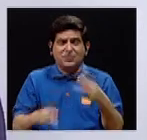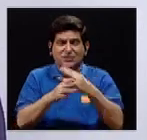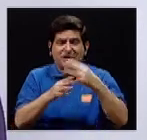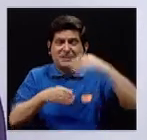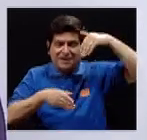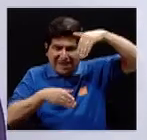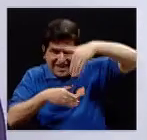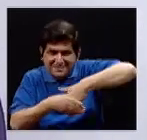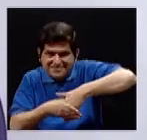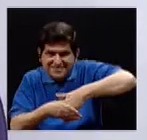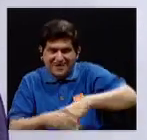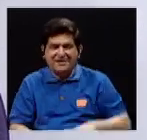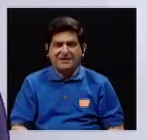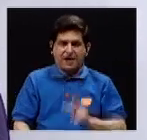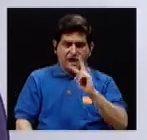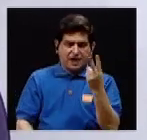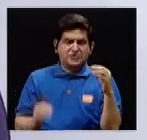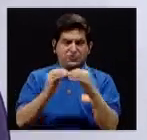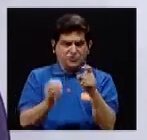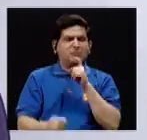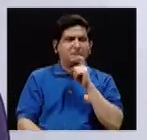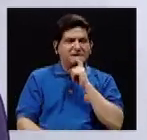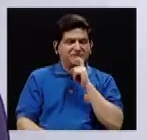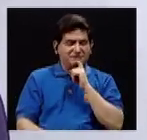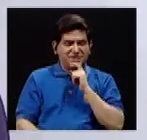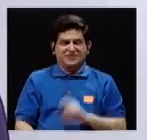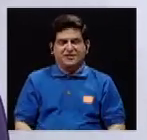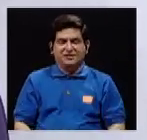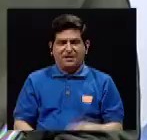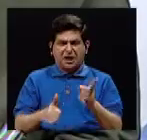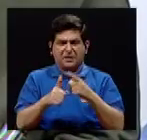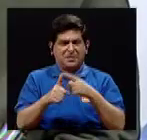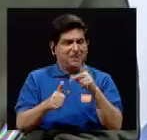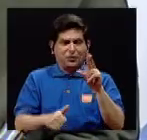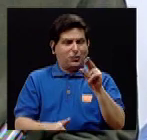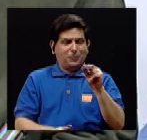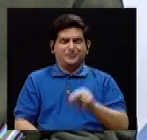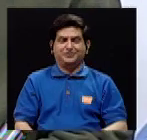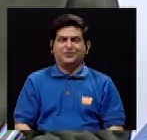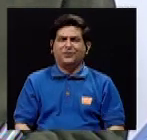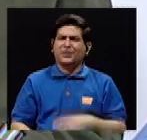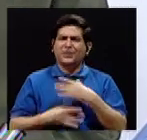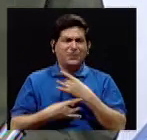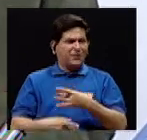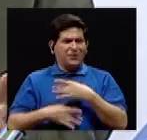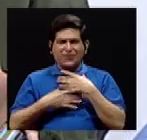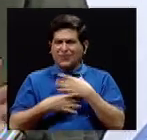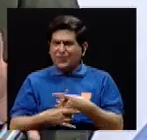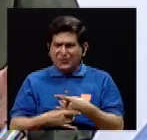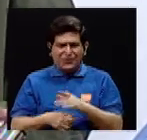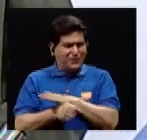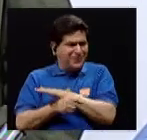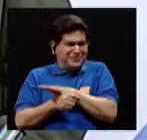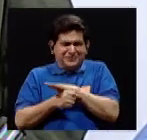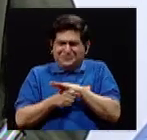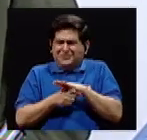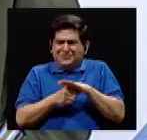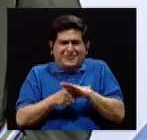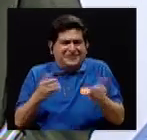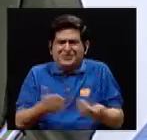matemática desde dentro por supuesto el segundo es mucho más difícil que el primero Qué interesante no esto Esto es